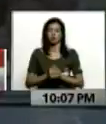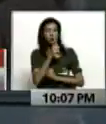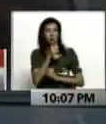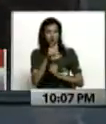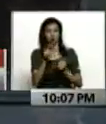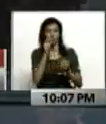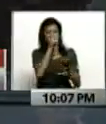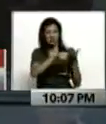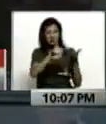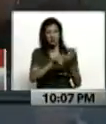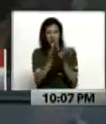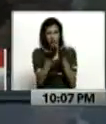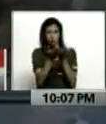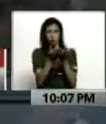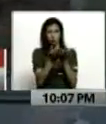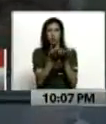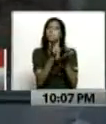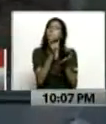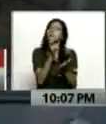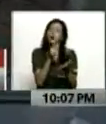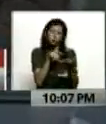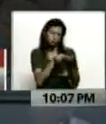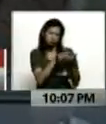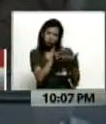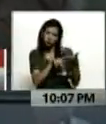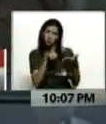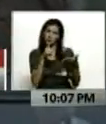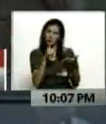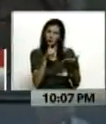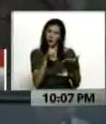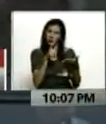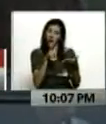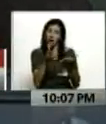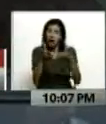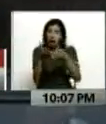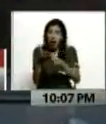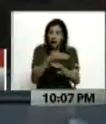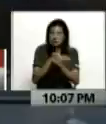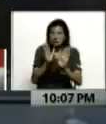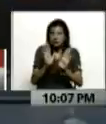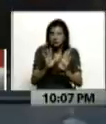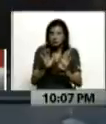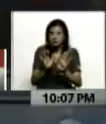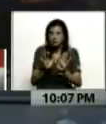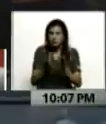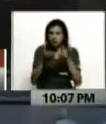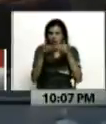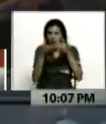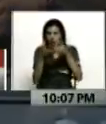pregunta llanero antes de que la Canoa suelte las